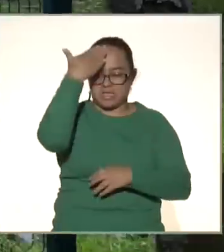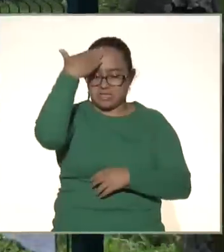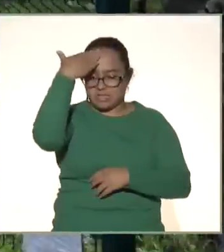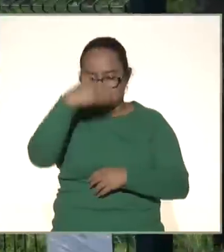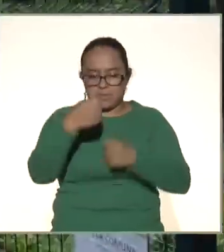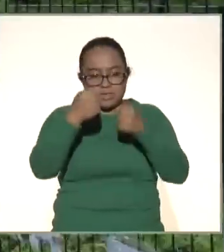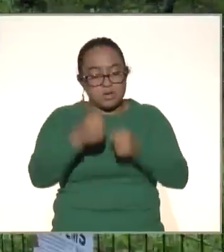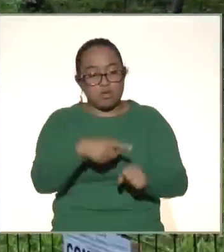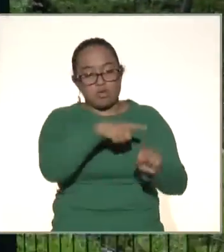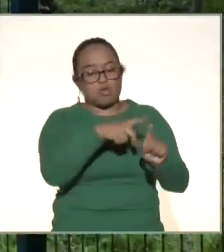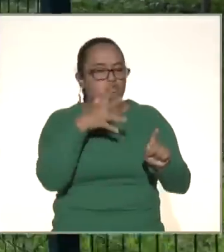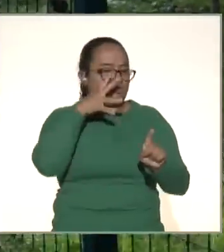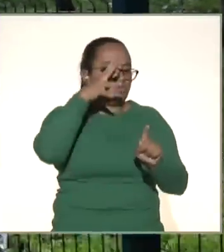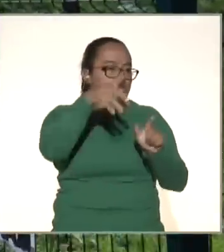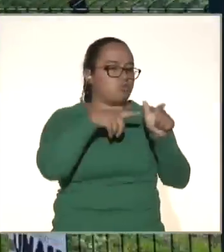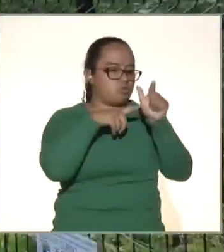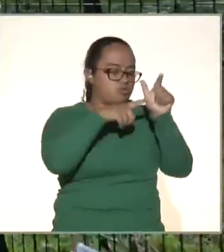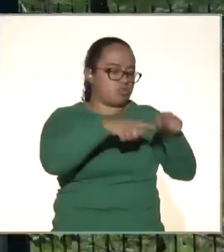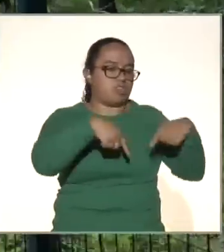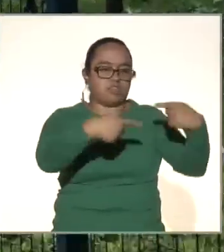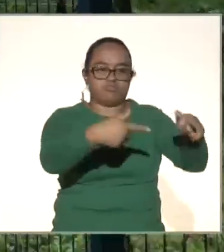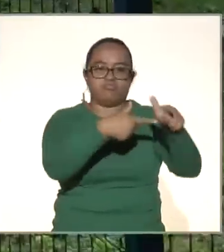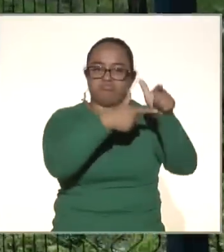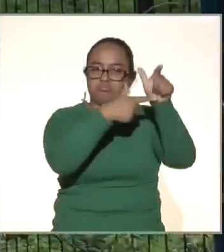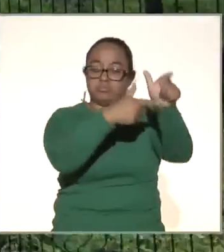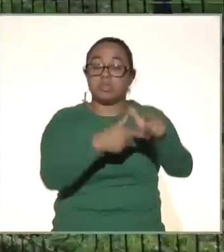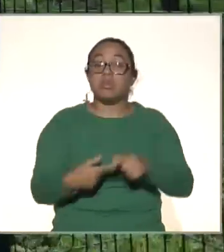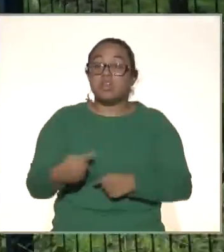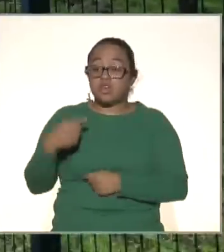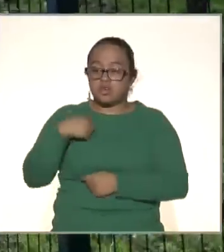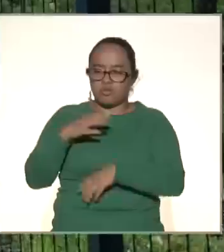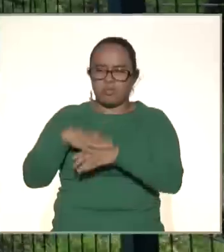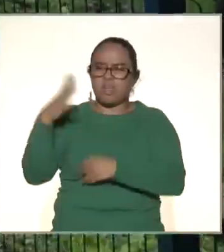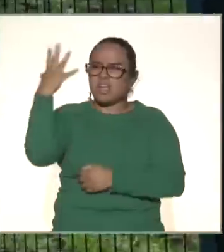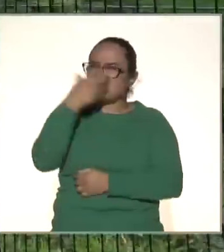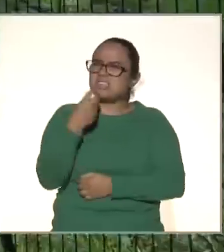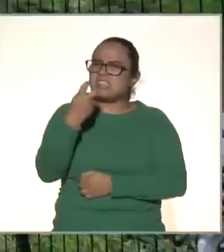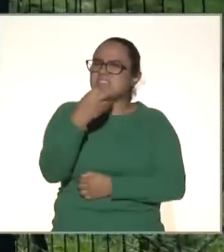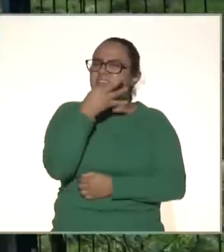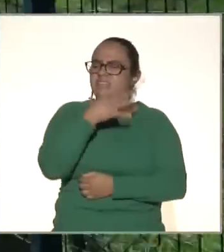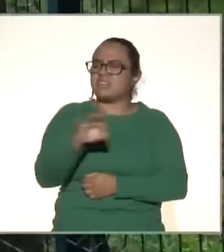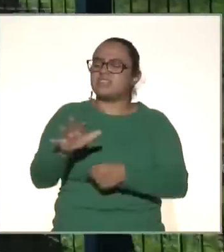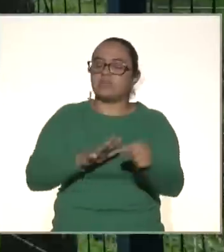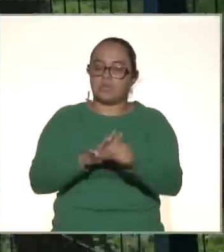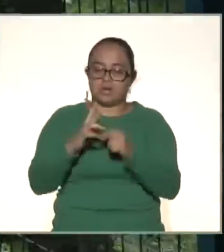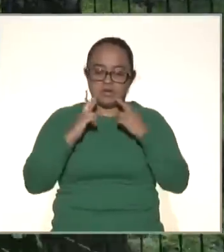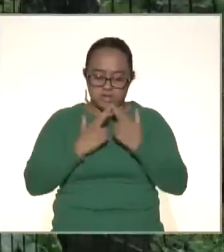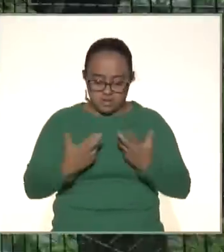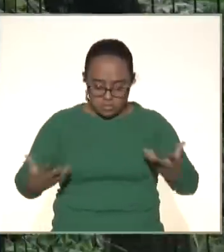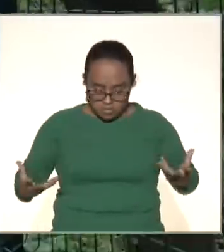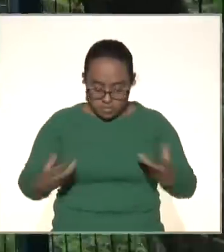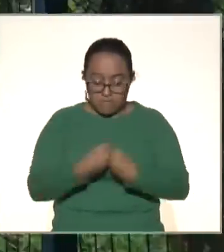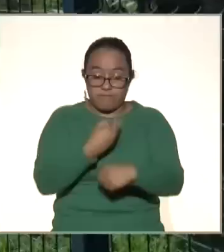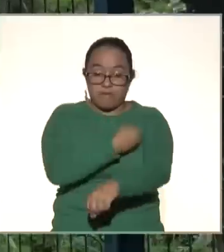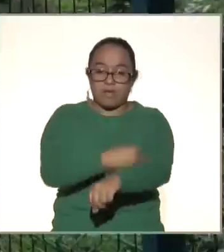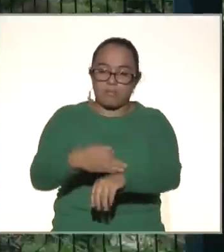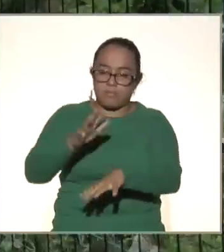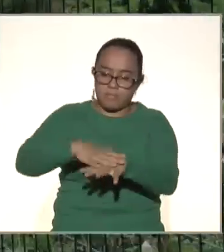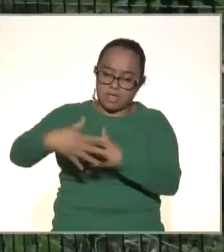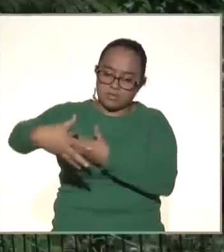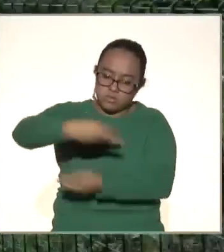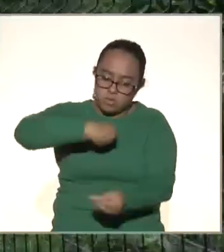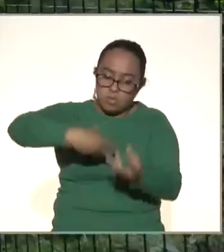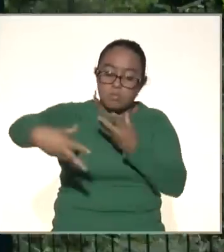hecho que ellos van a continuar. Para mí lo más bonito de estas fiestas pues es la reunión familiar, la